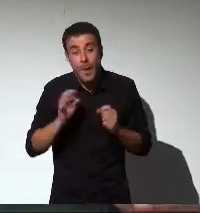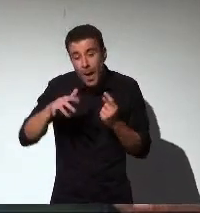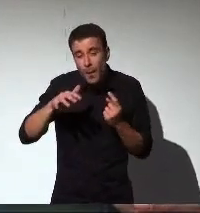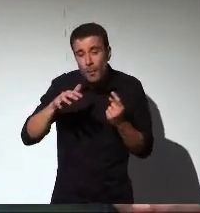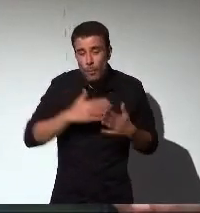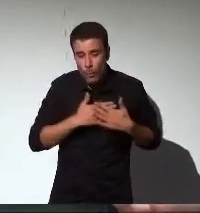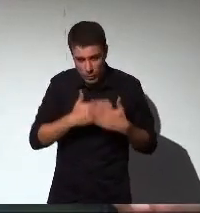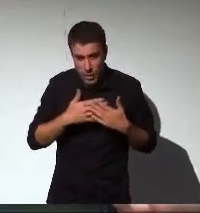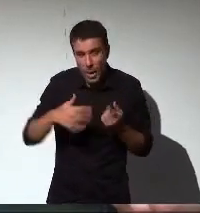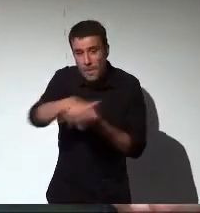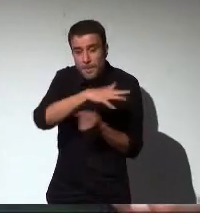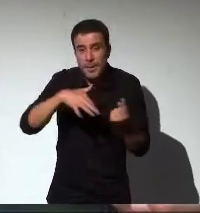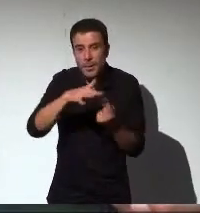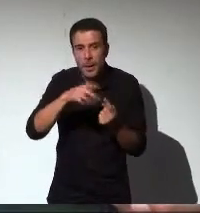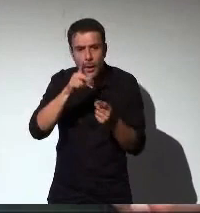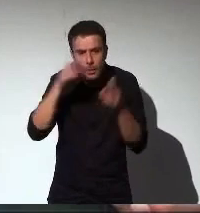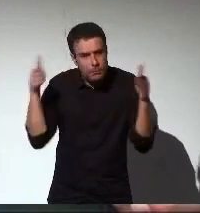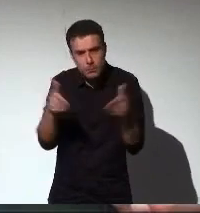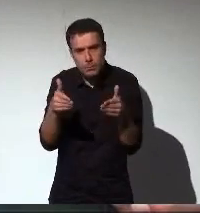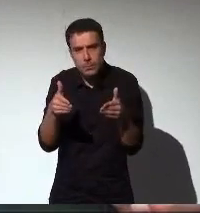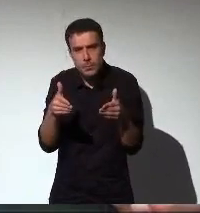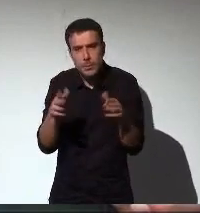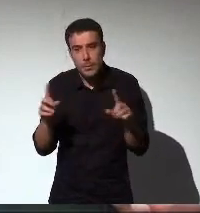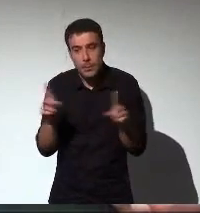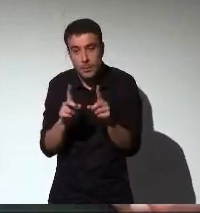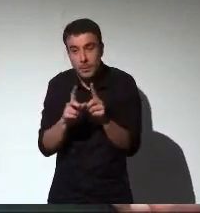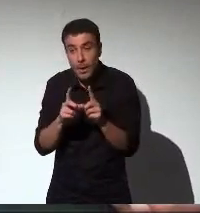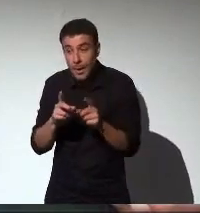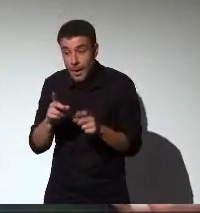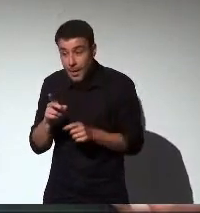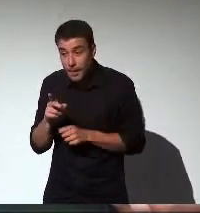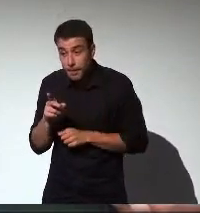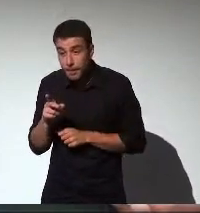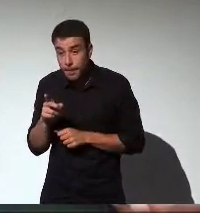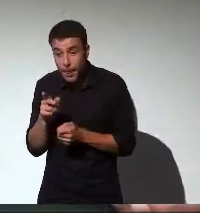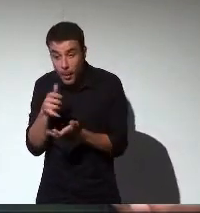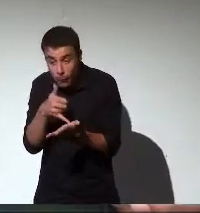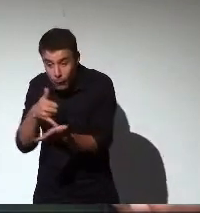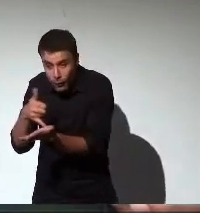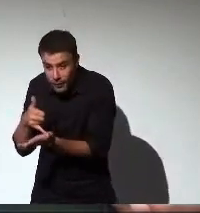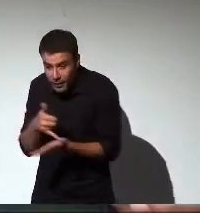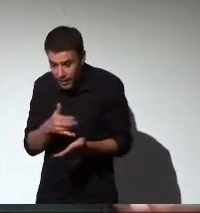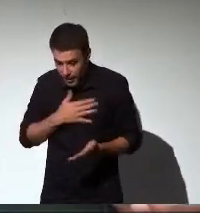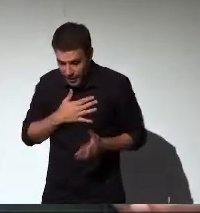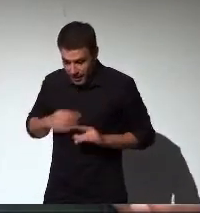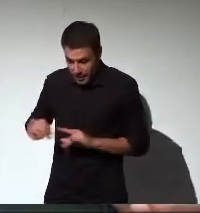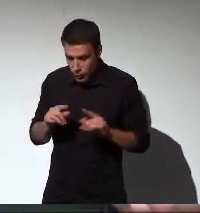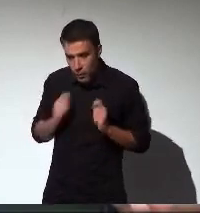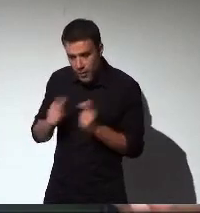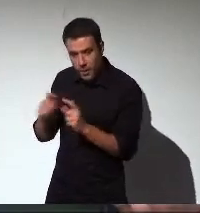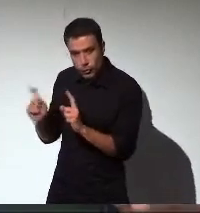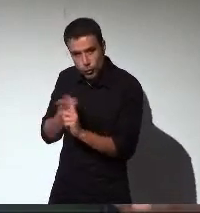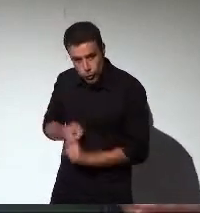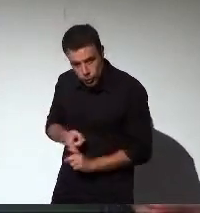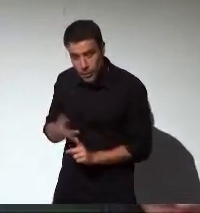ambiental se dedica a frenar las vulnerabilidades que tiene nuestro territorio, que